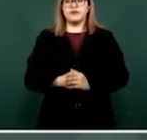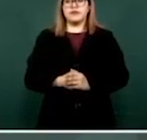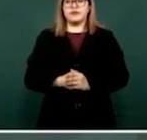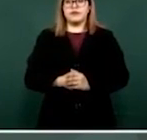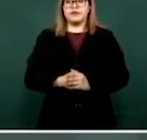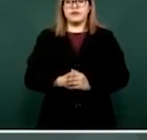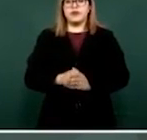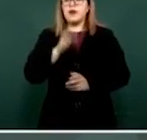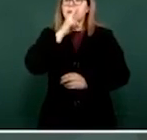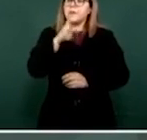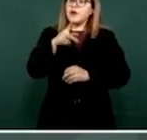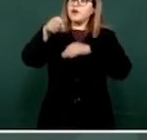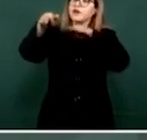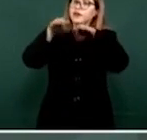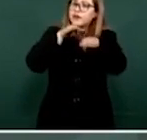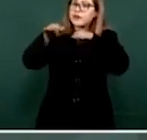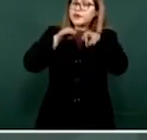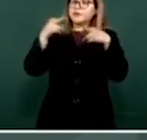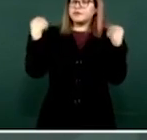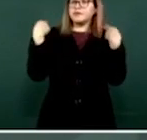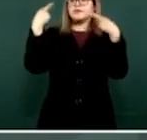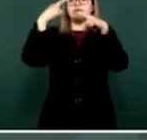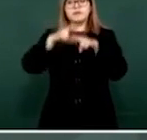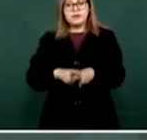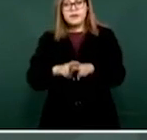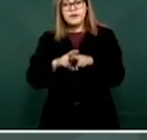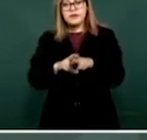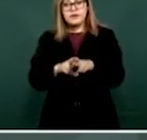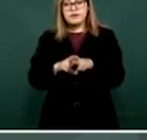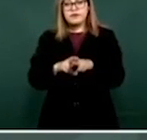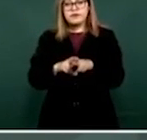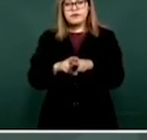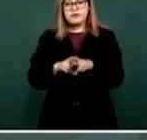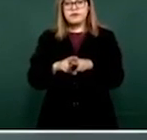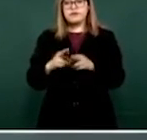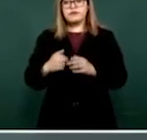situación laboral de maestros,